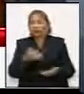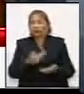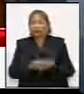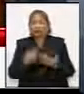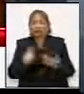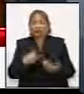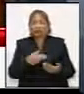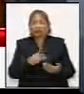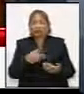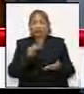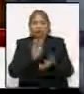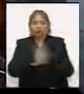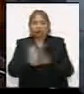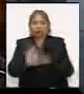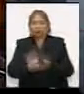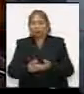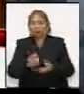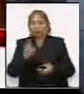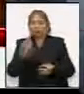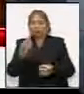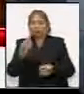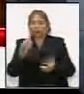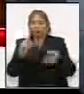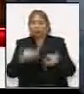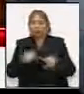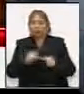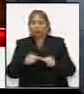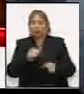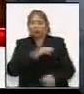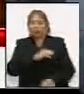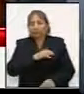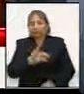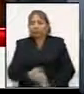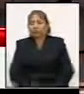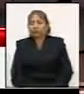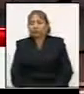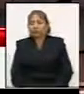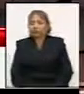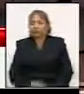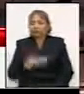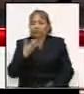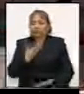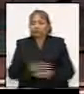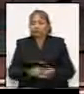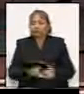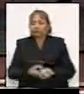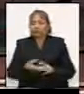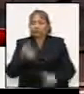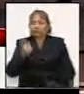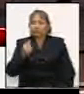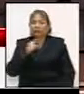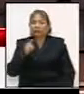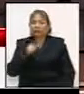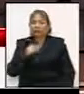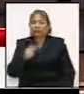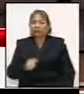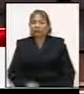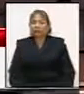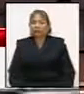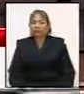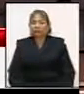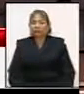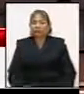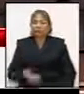nosotros debemos rechazarlo por principio y por moral. Gracias, señora. Muchas gracias, congresista. Pasa a tener uso de la palabra la señora